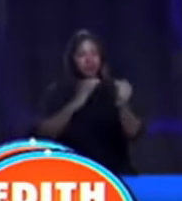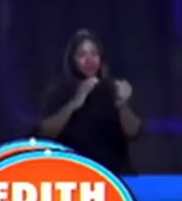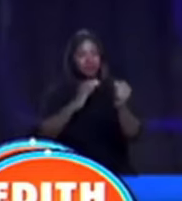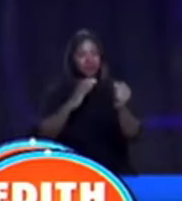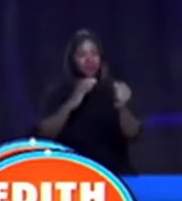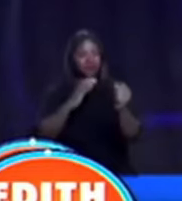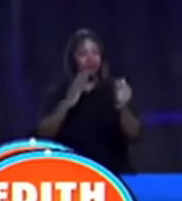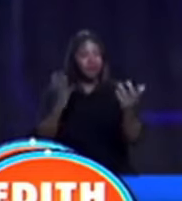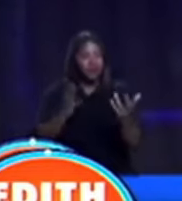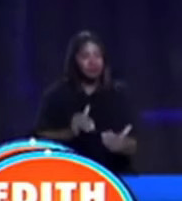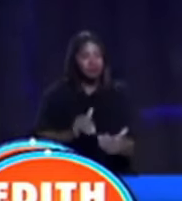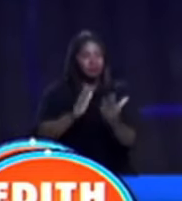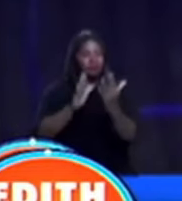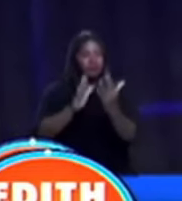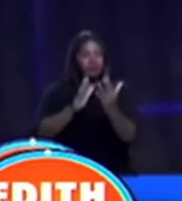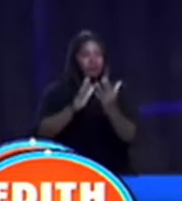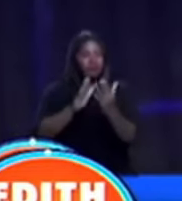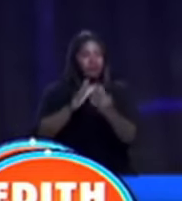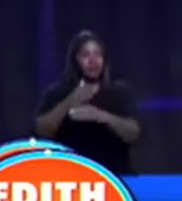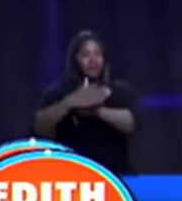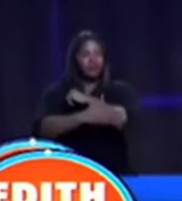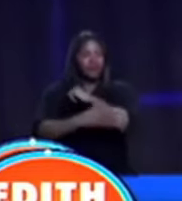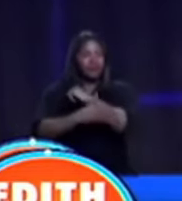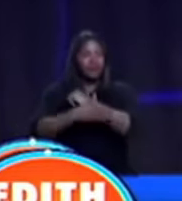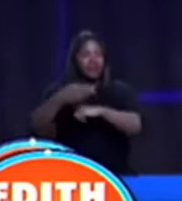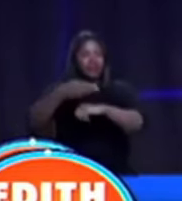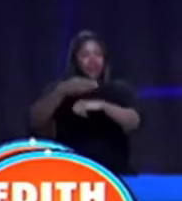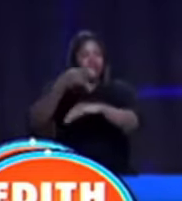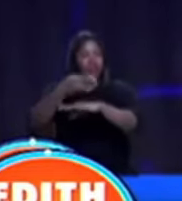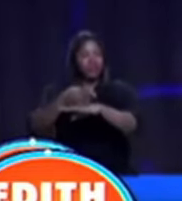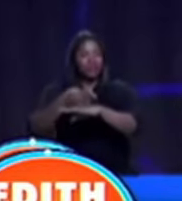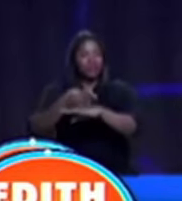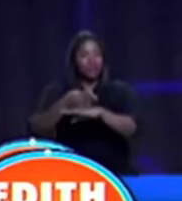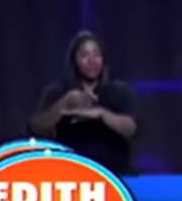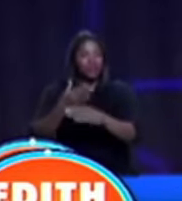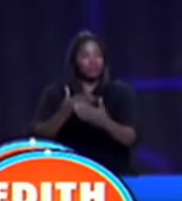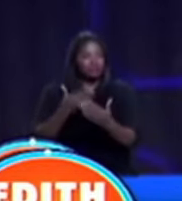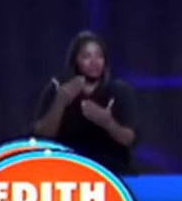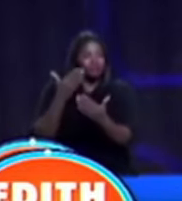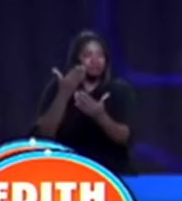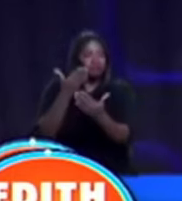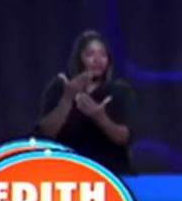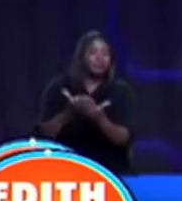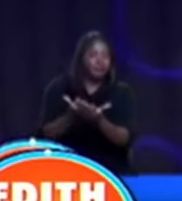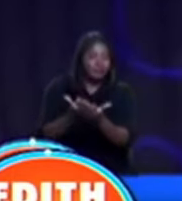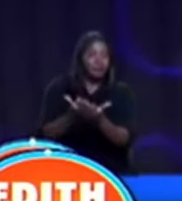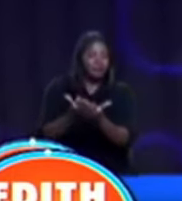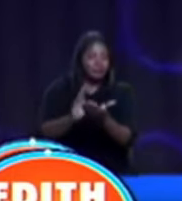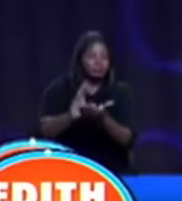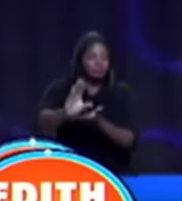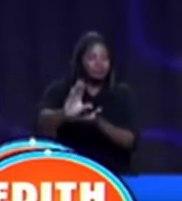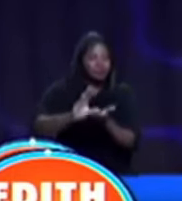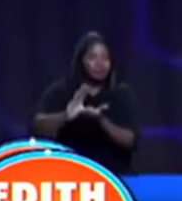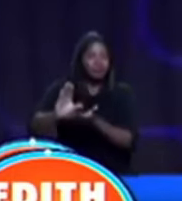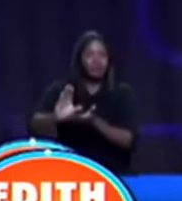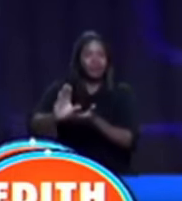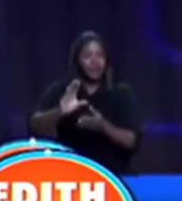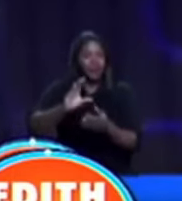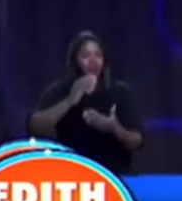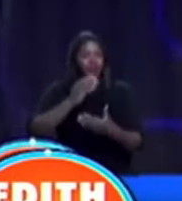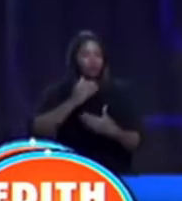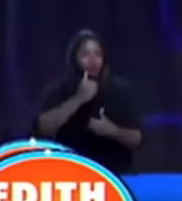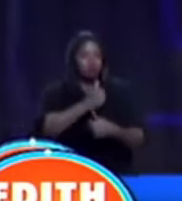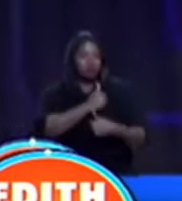se veía en ese momento con la nación de Haití. De allí incluso salieron iniciativas importantísimas como una buena remuneración e incentivos para los